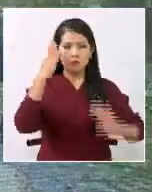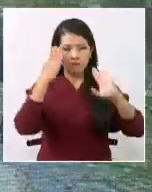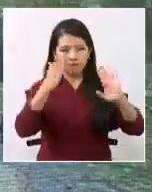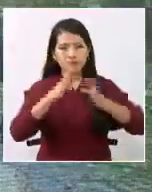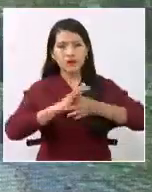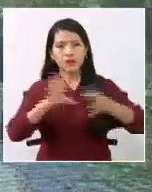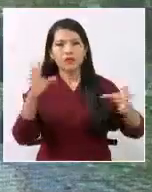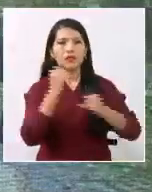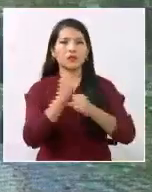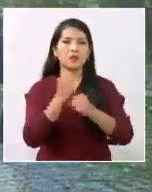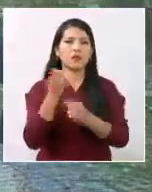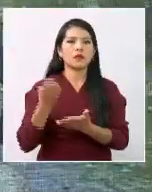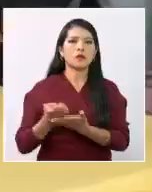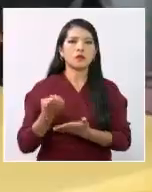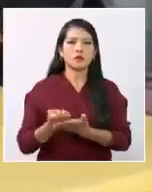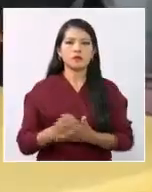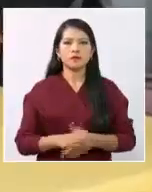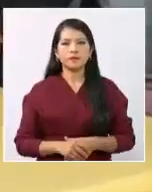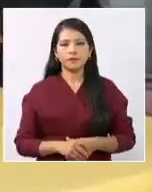económica.